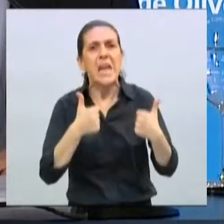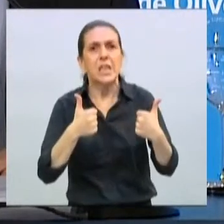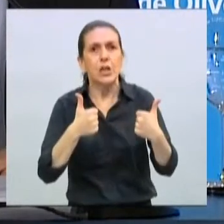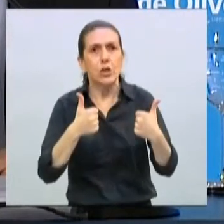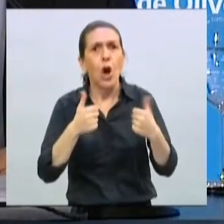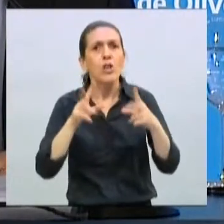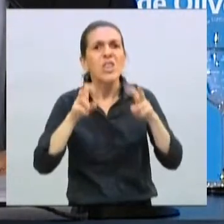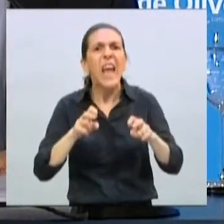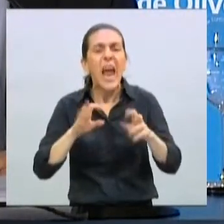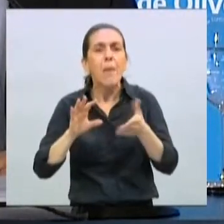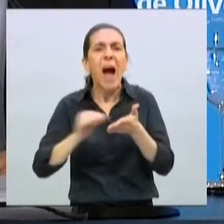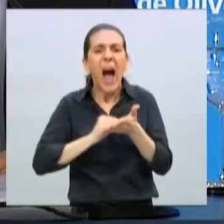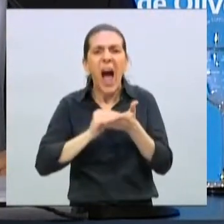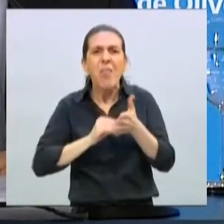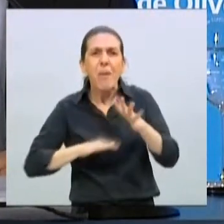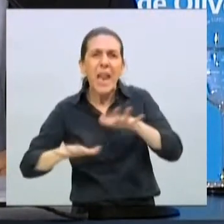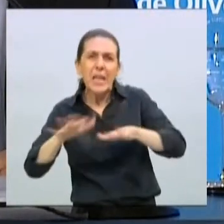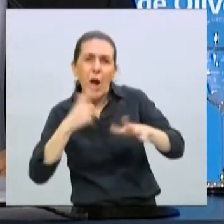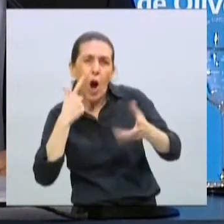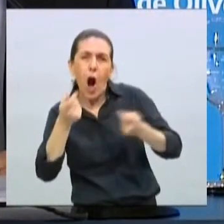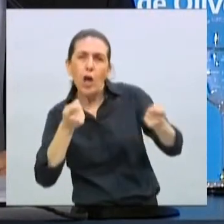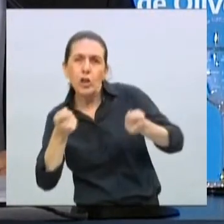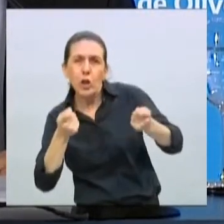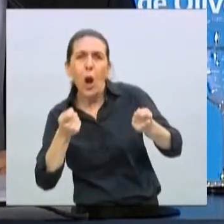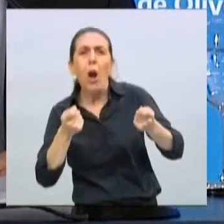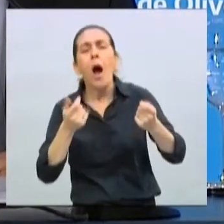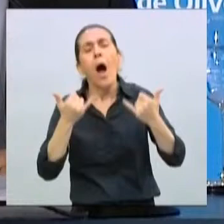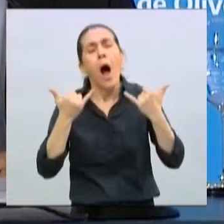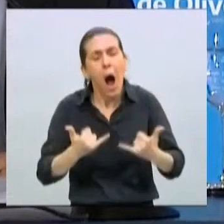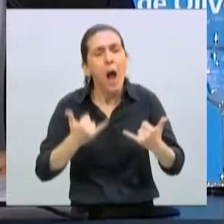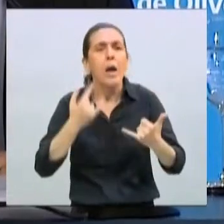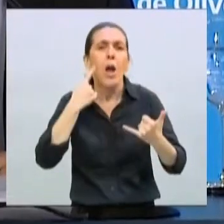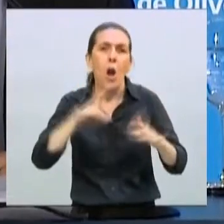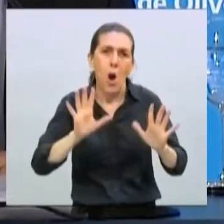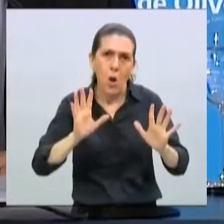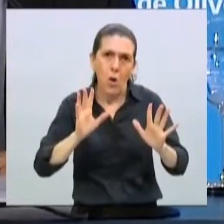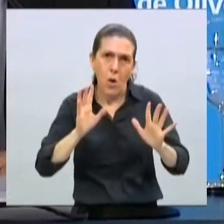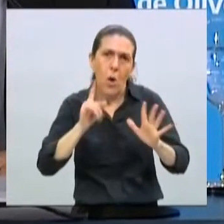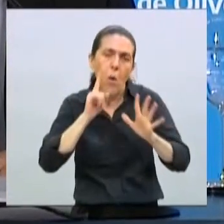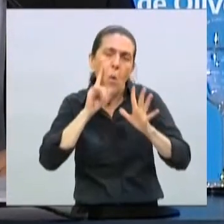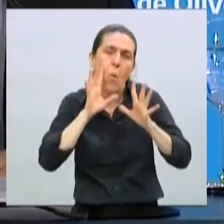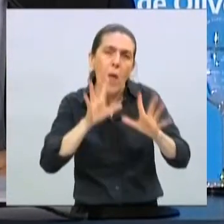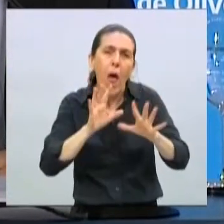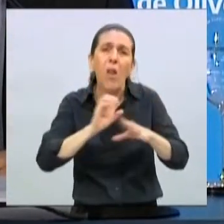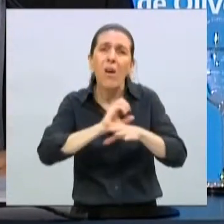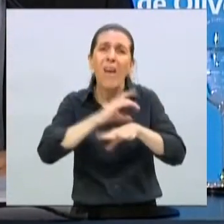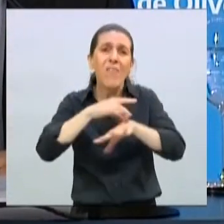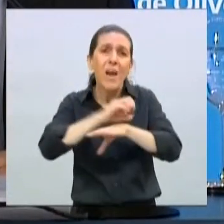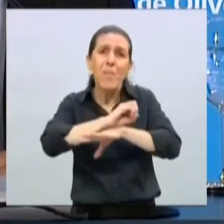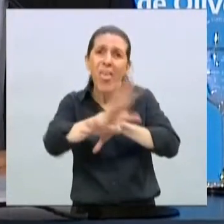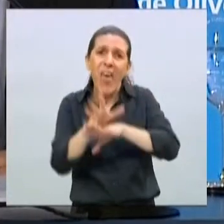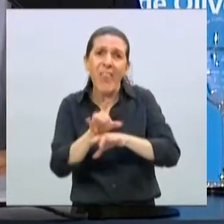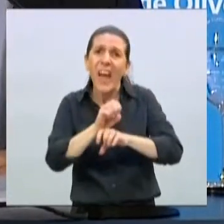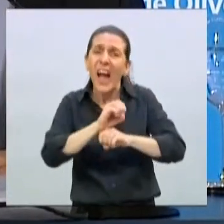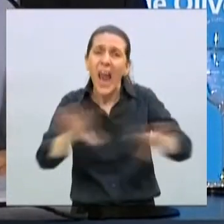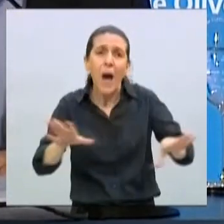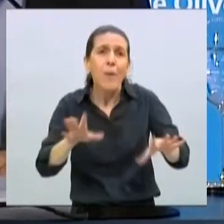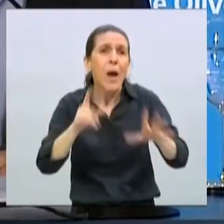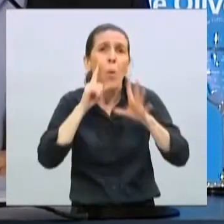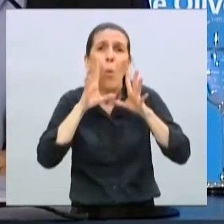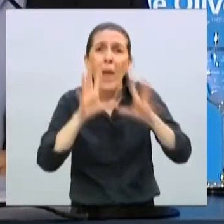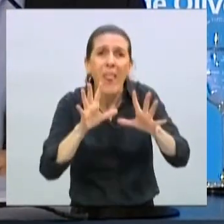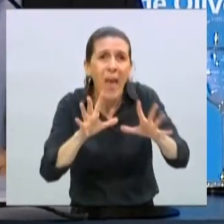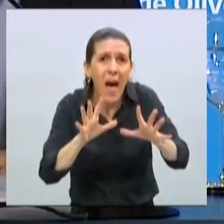de una enfermedad tan complicada. Un enorme éxito. Cuidémoslo, no lo pongamos en riesgo, no